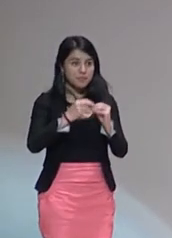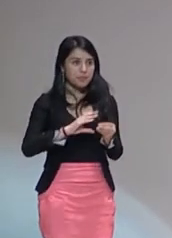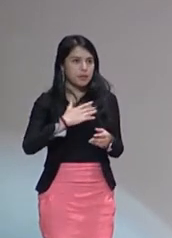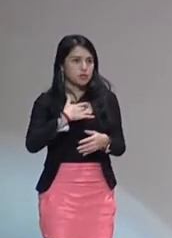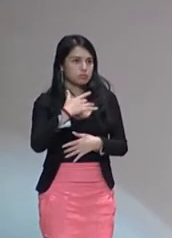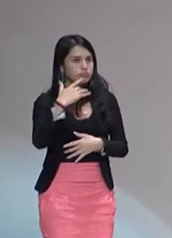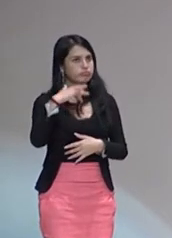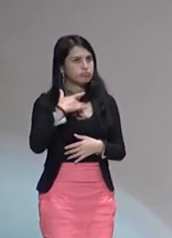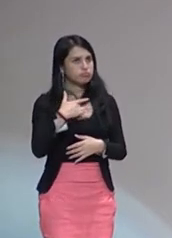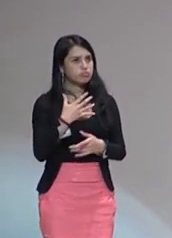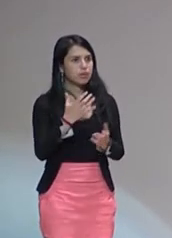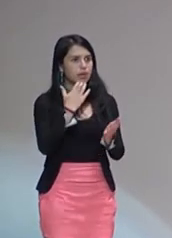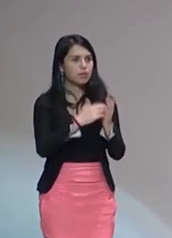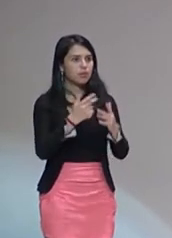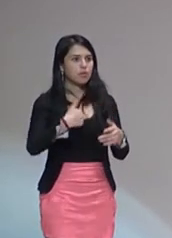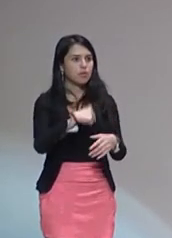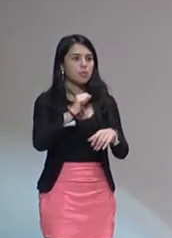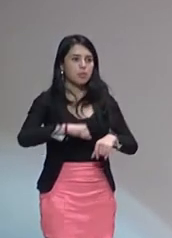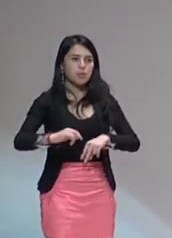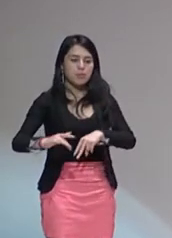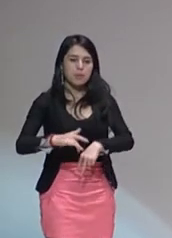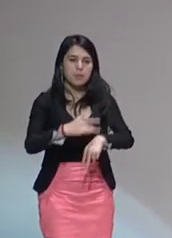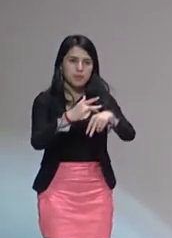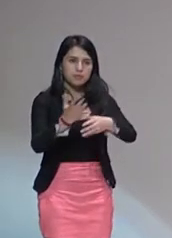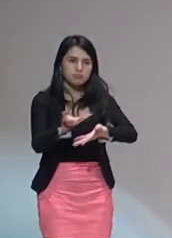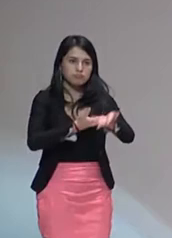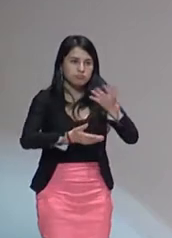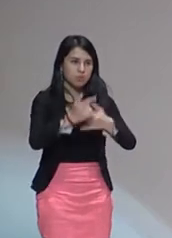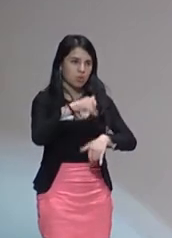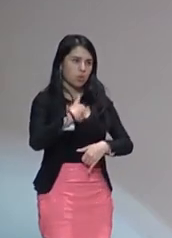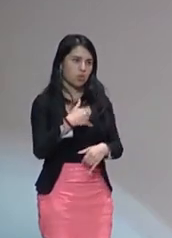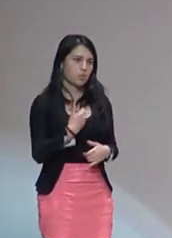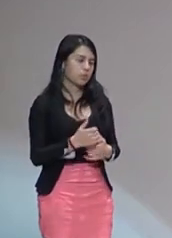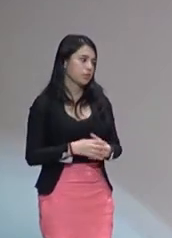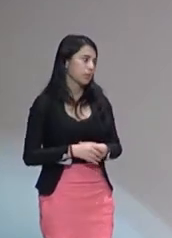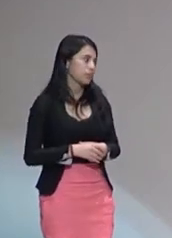que nosotros podemos motivar el trabajo colaborativo con los chicos.